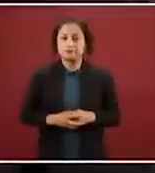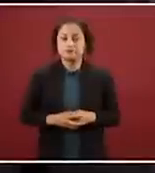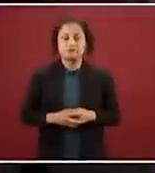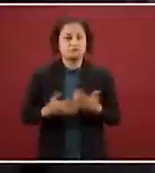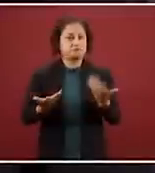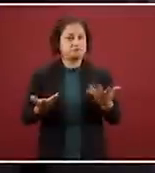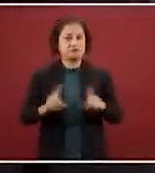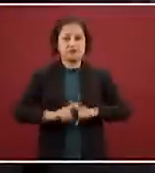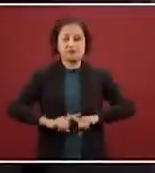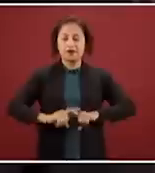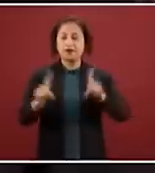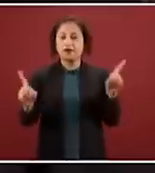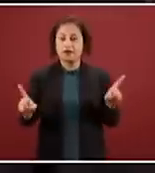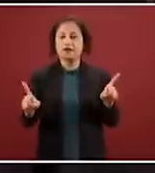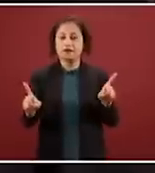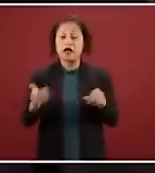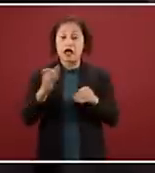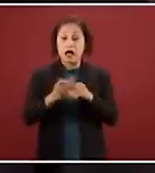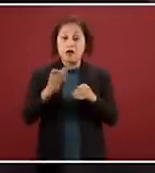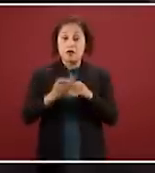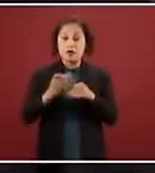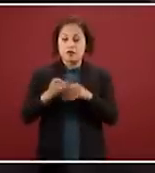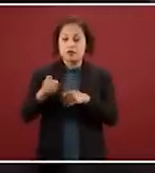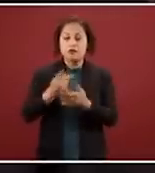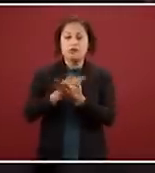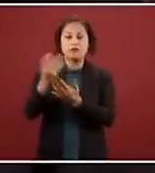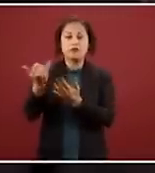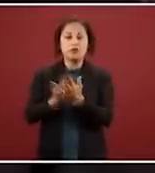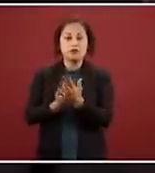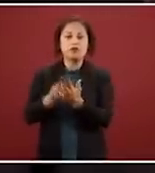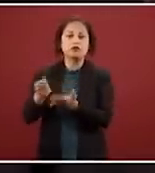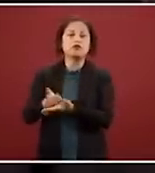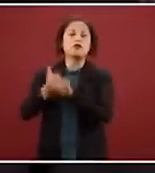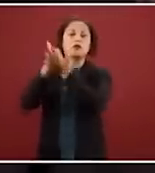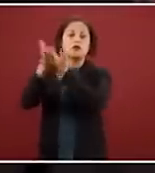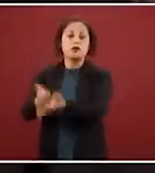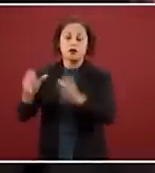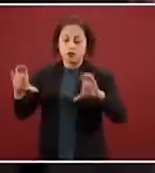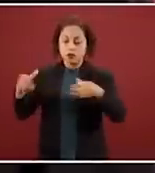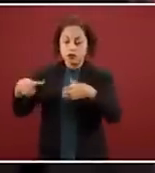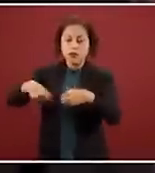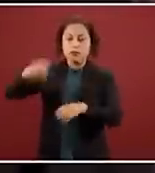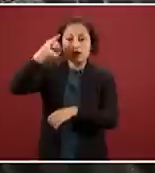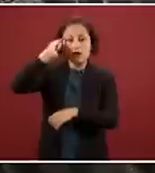se está beneficiando a los pueblos indígenas como nunca se había hecho.